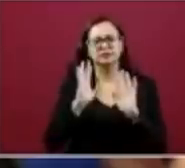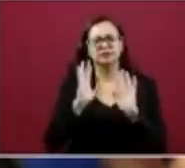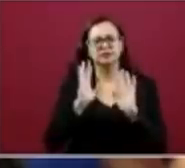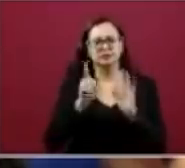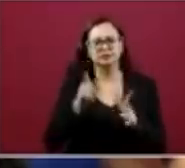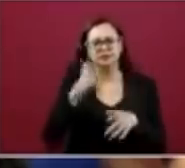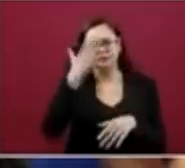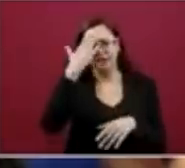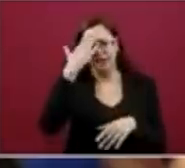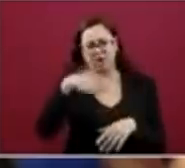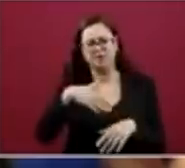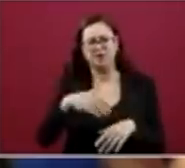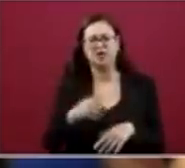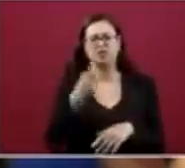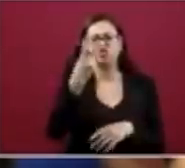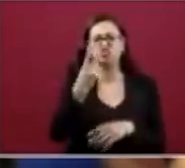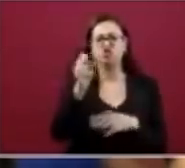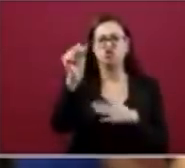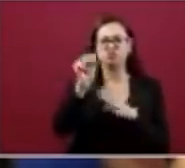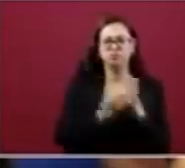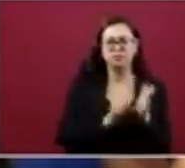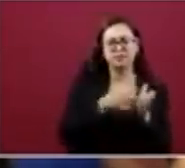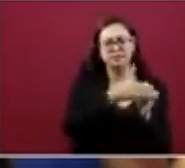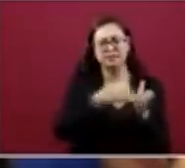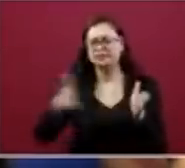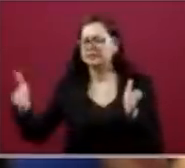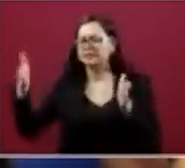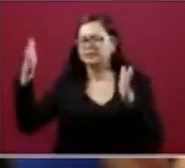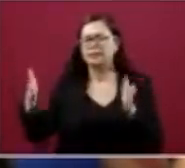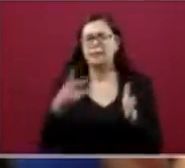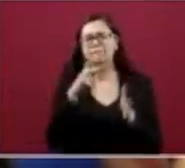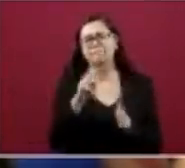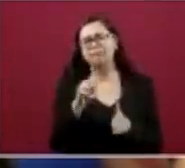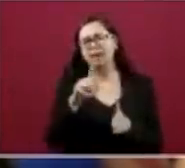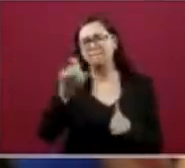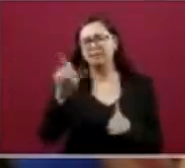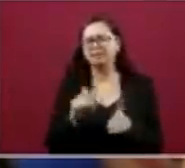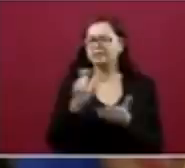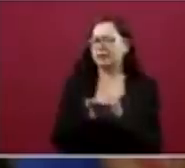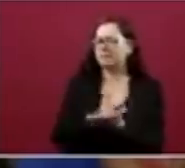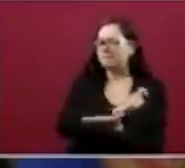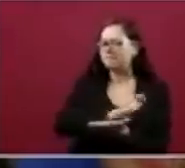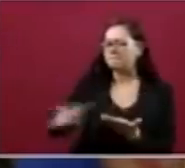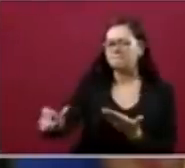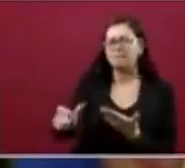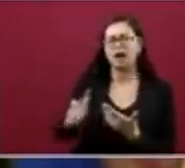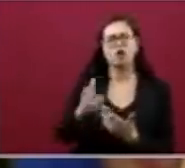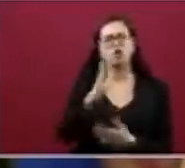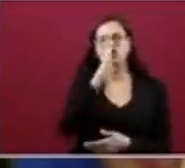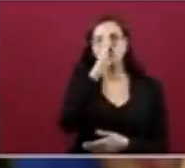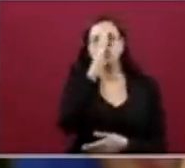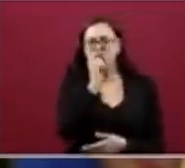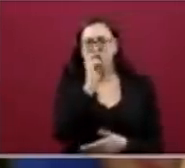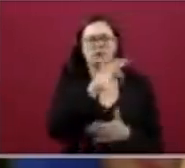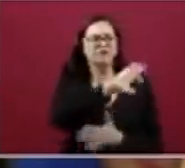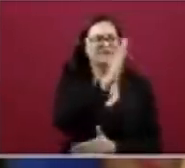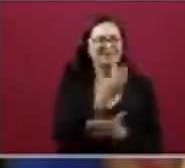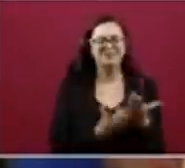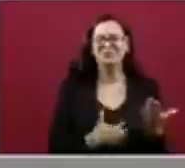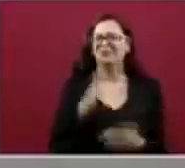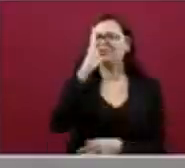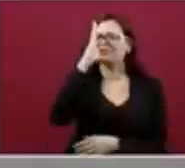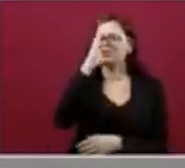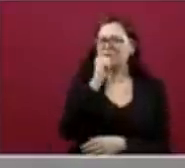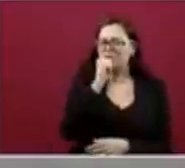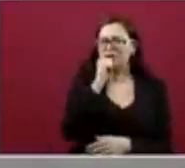pagos a proveedores en Petróleos Mexicanos? Se está poniendo en riesgo la operación, presidente, y se están